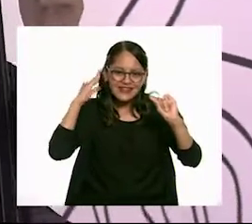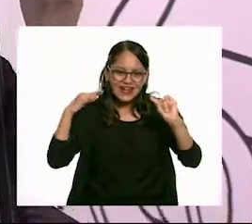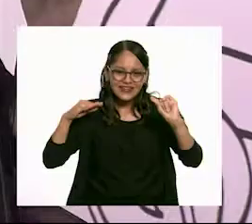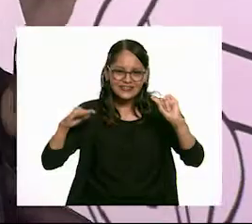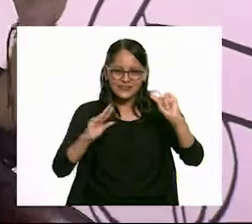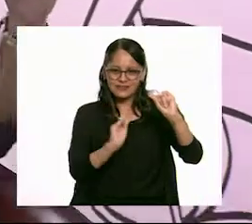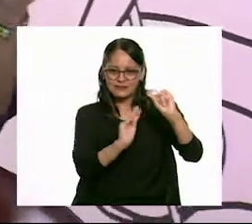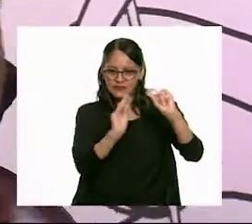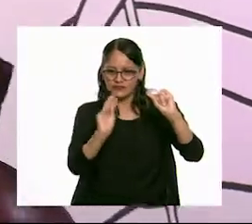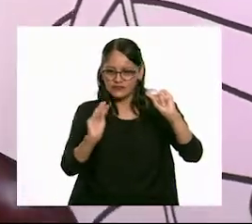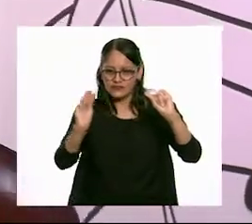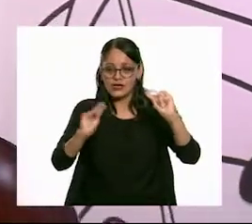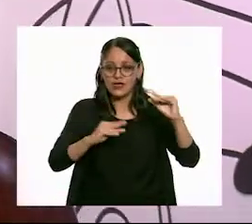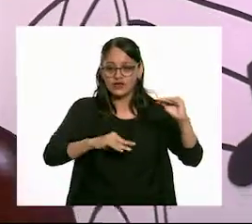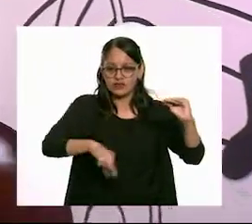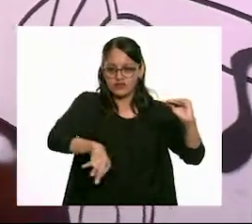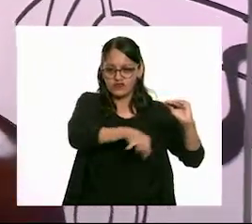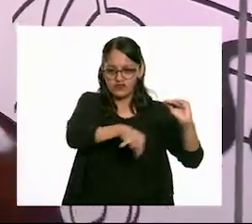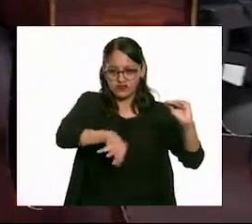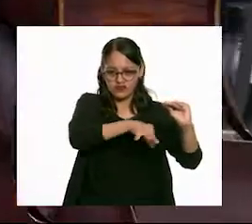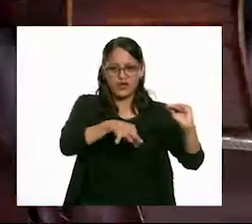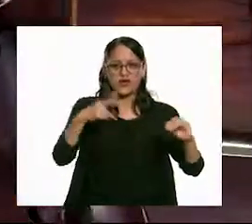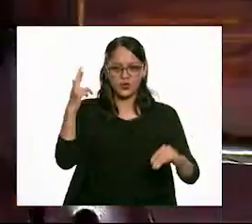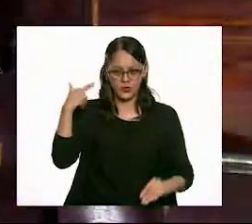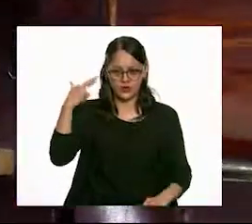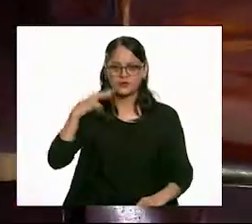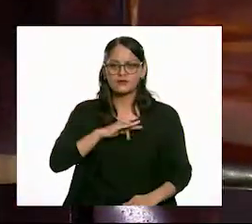puede provocar sonidos al frotar las cuerdas.